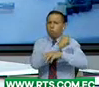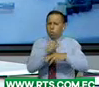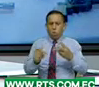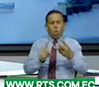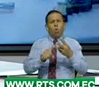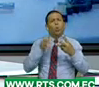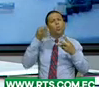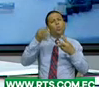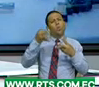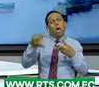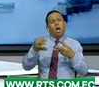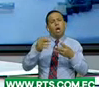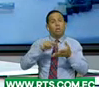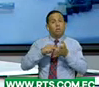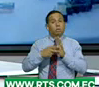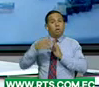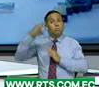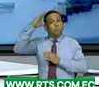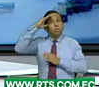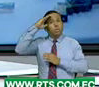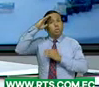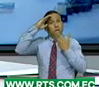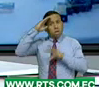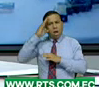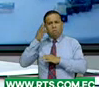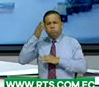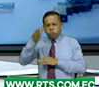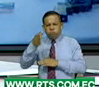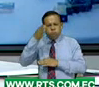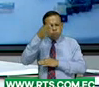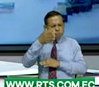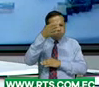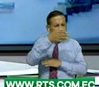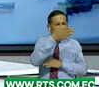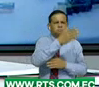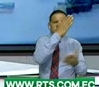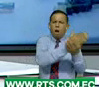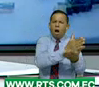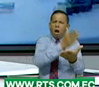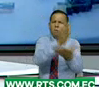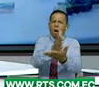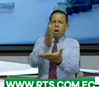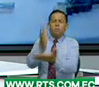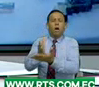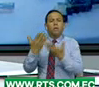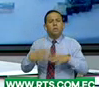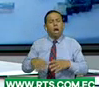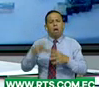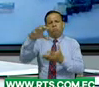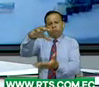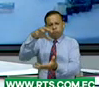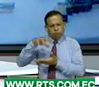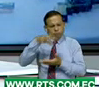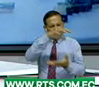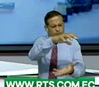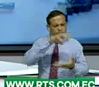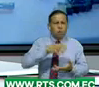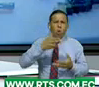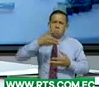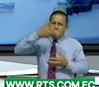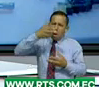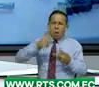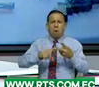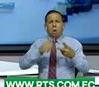de los operativos ejecutados por la policía en los últimos días los agentes decomisaron armas de droga y detuvieron a varios